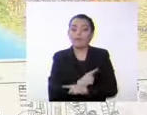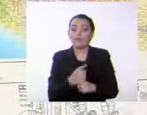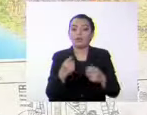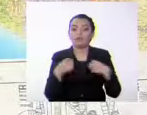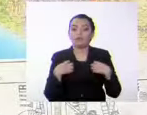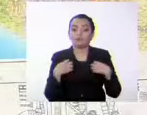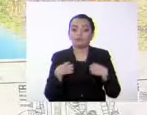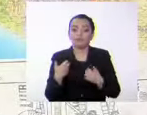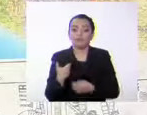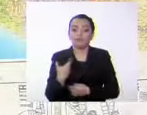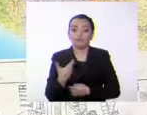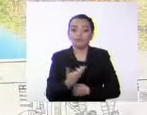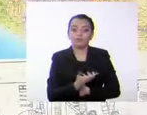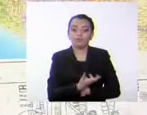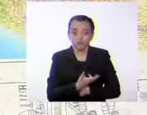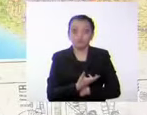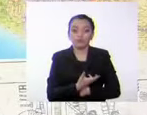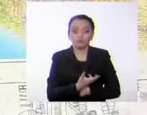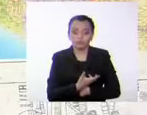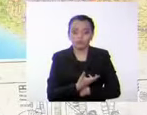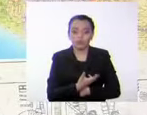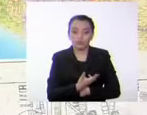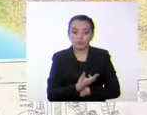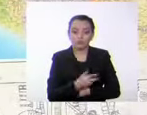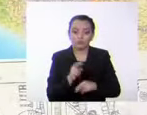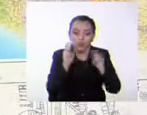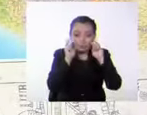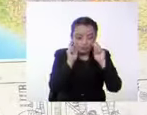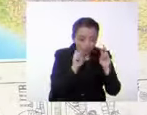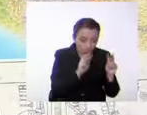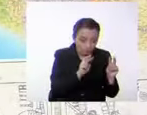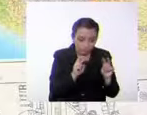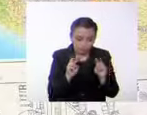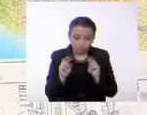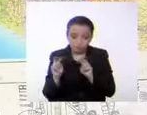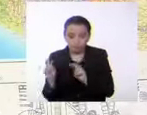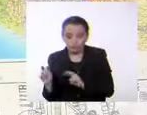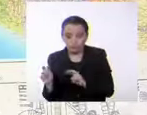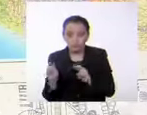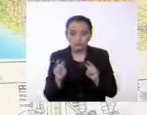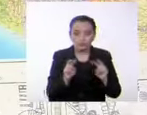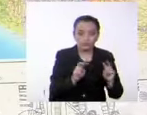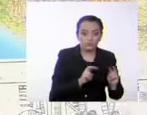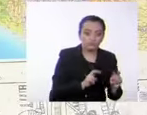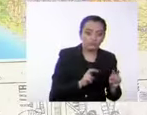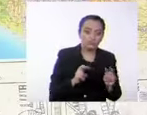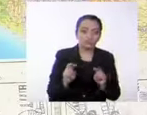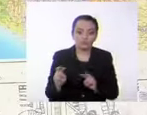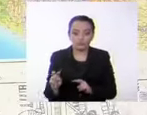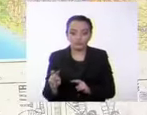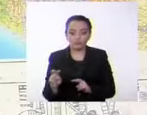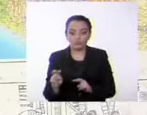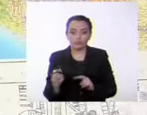indígenas, y precisamente viendo esas características diferentes ya, ¿te parece si pasamos?